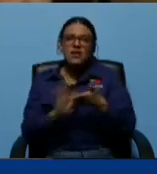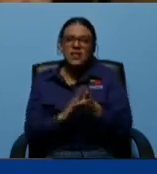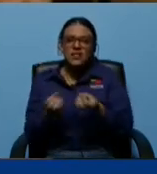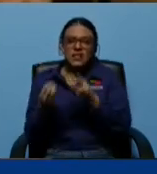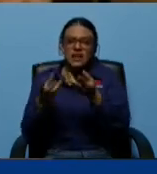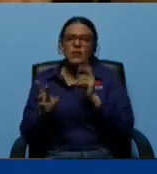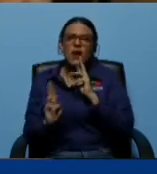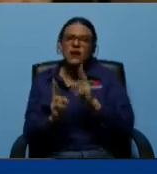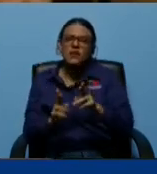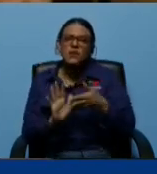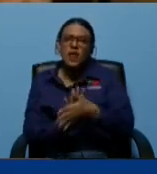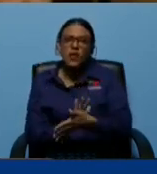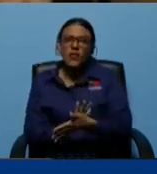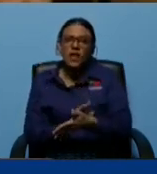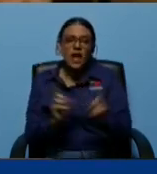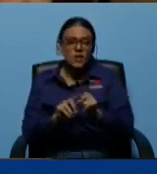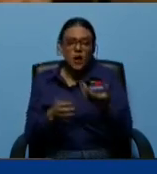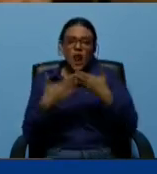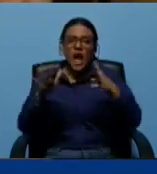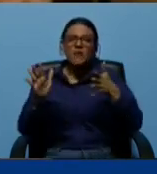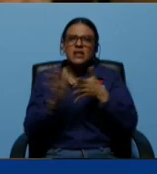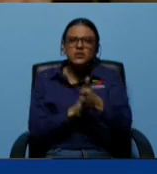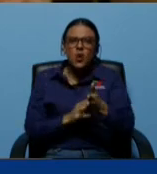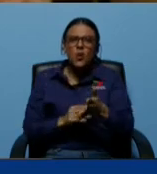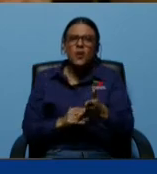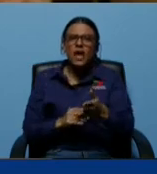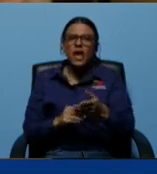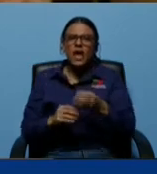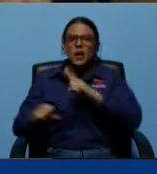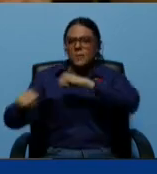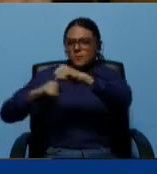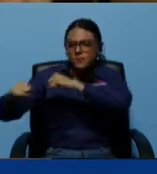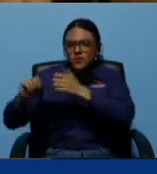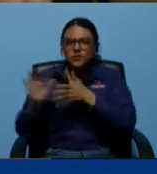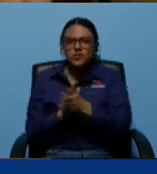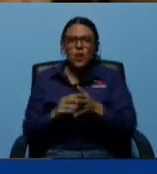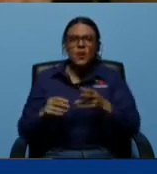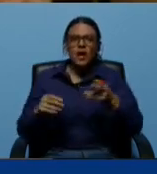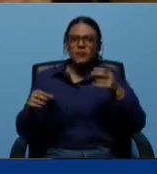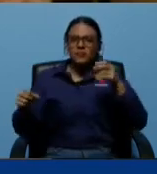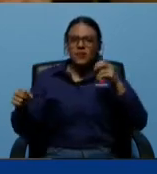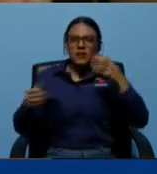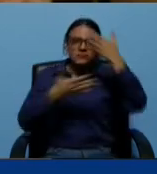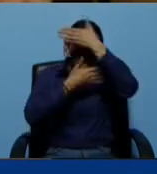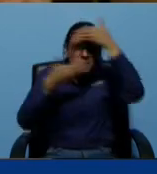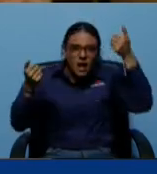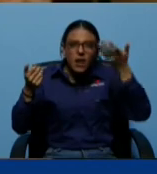en abiertamente acciones terroristas, así las califico,